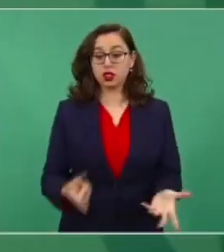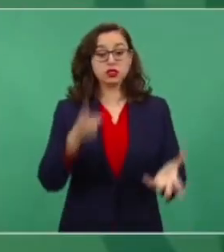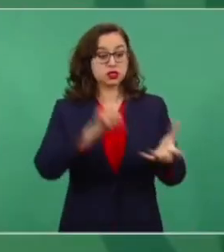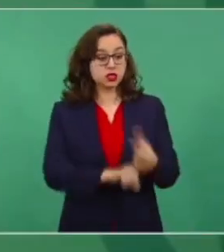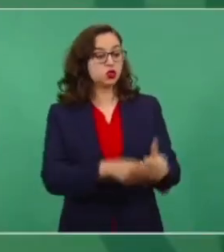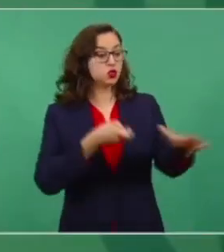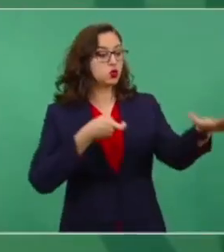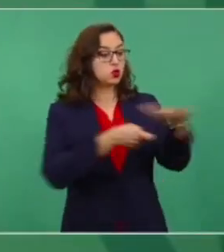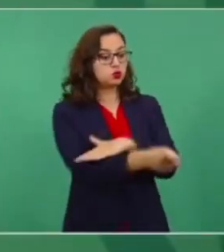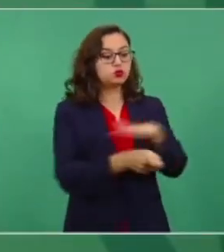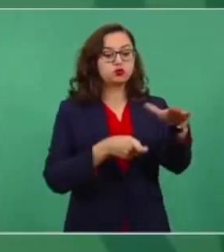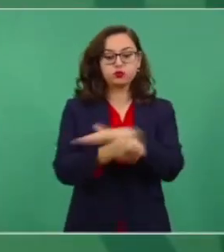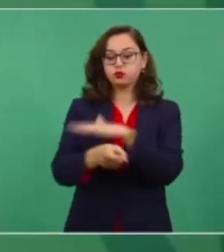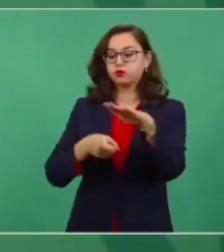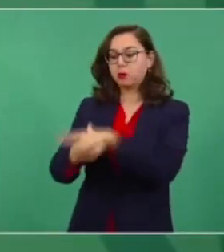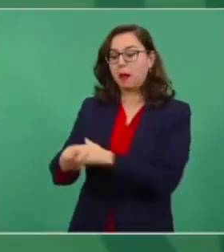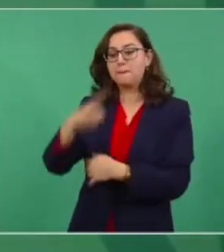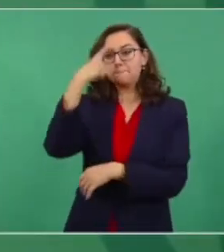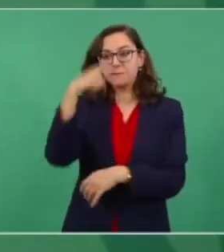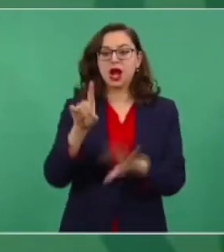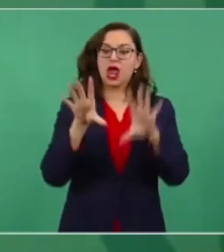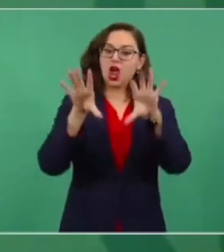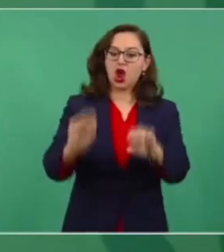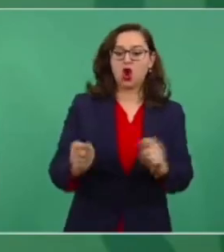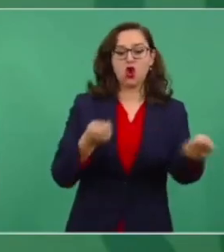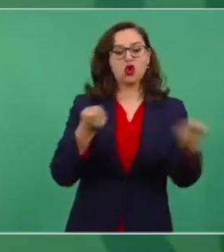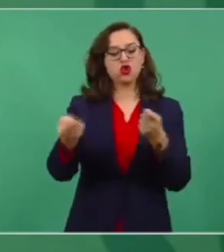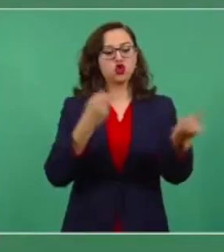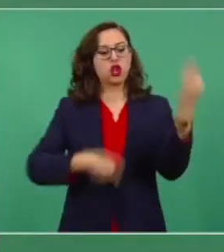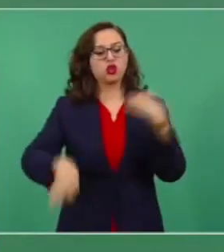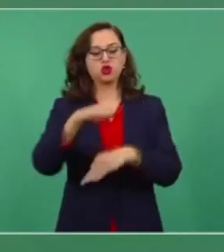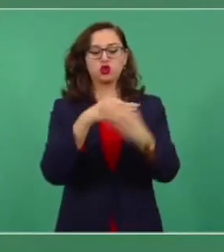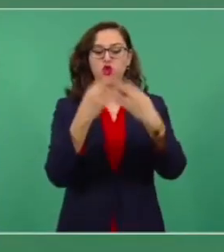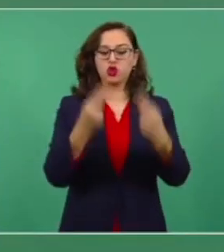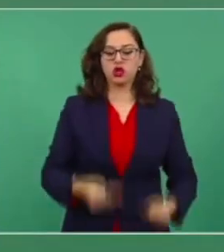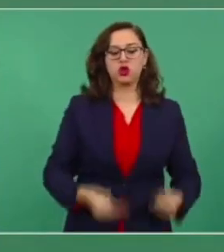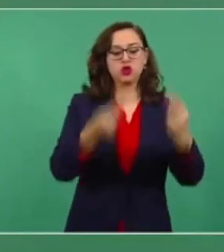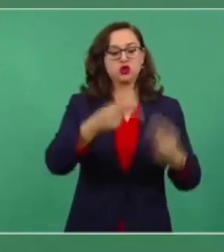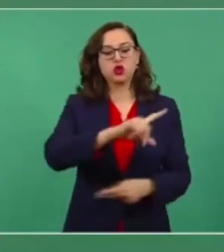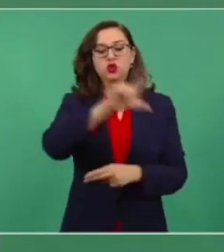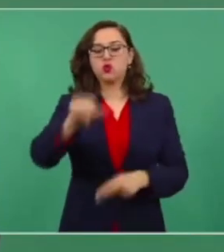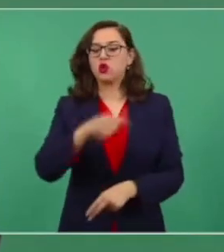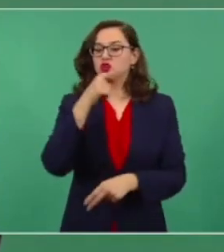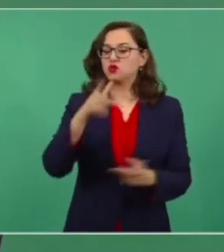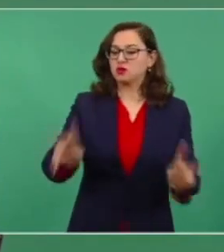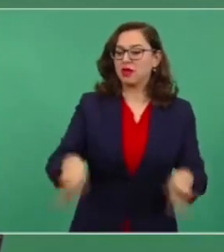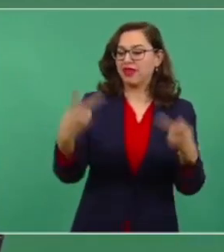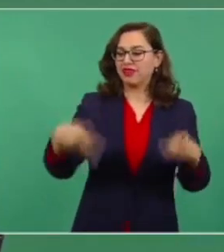precios elevadísimos, como está sucediendo en España. Estas empresas